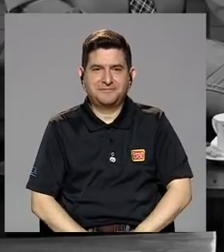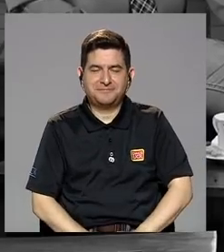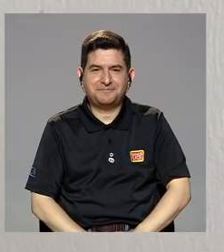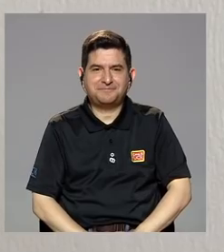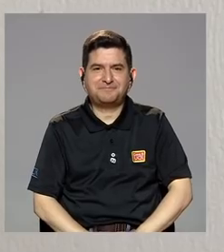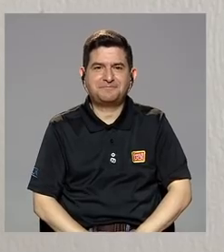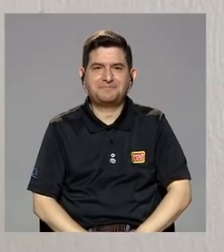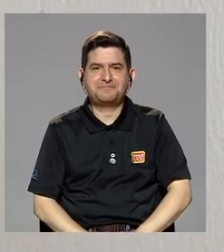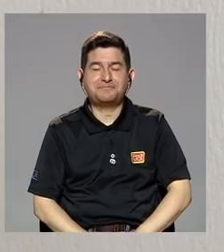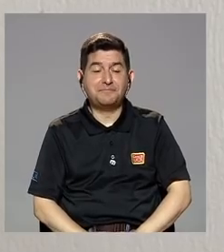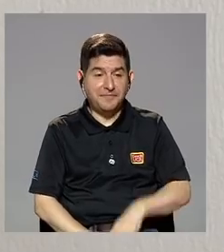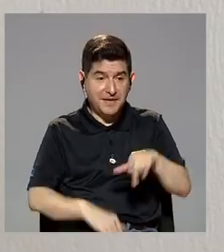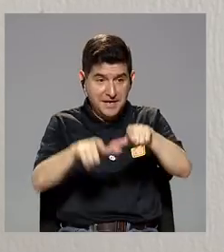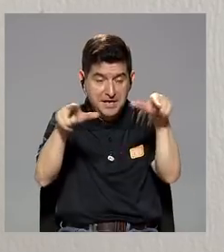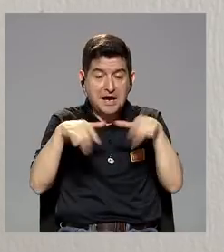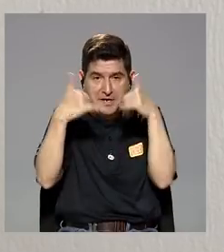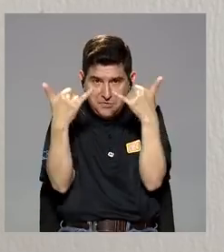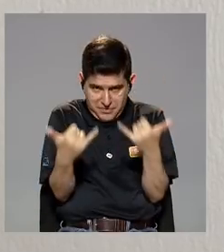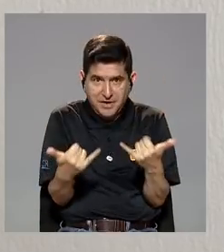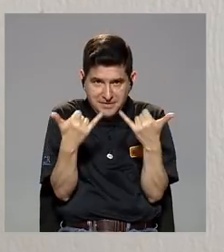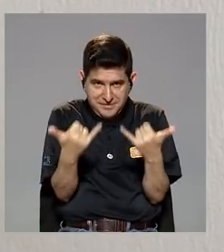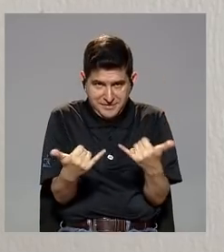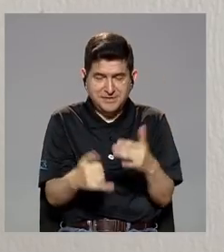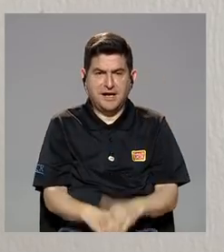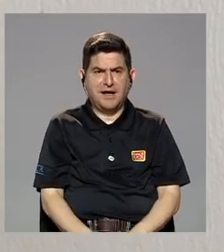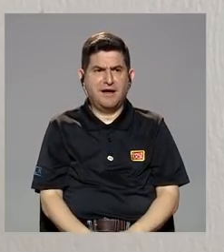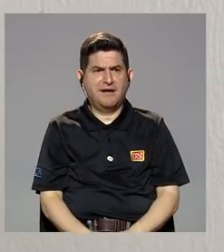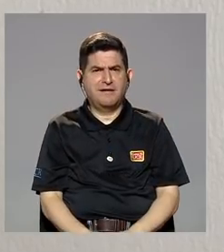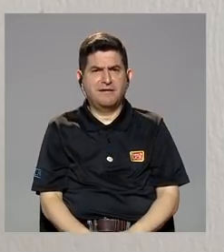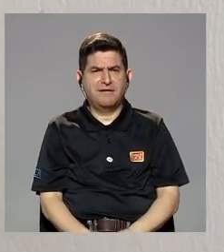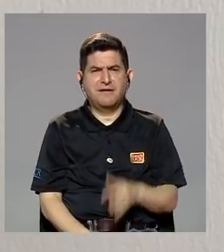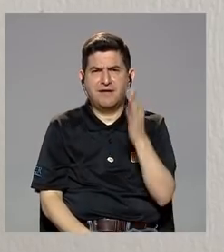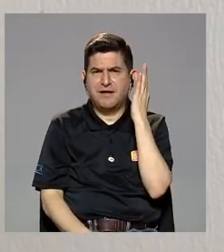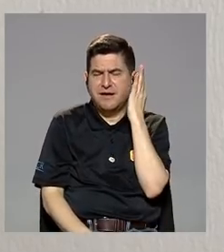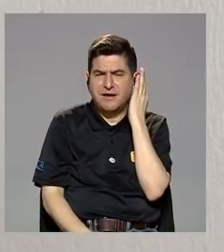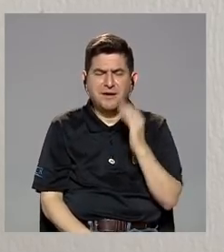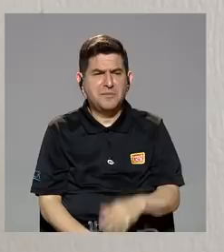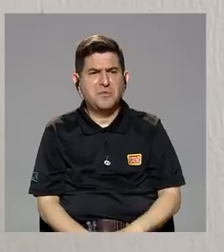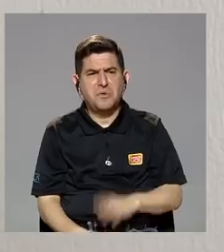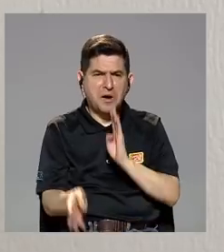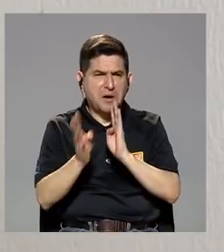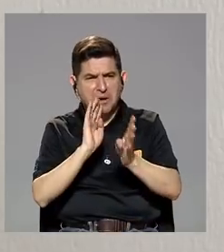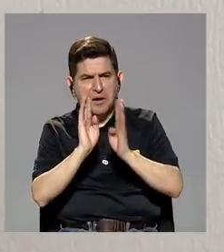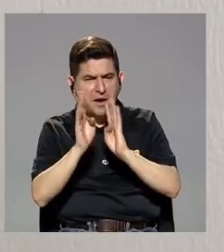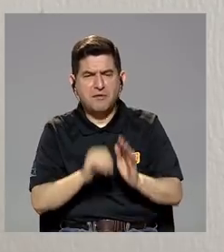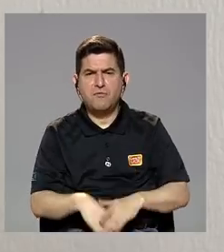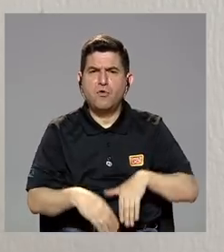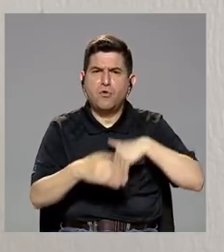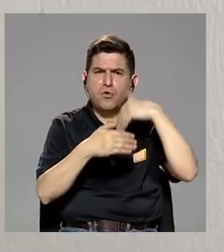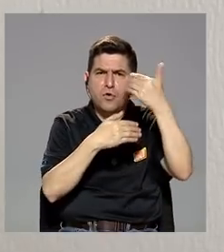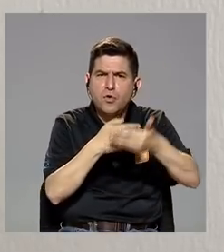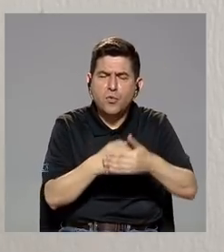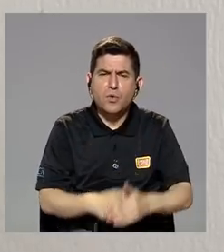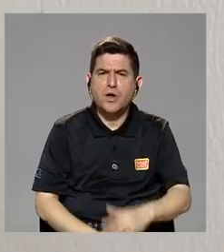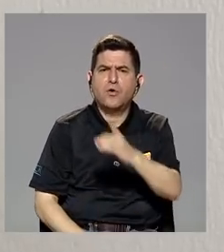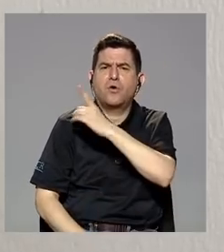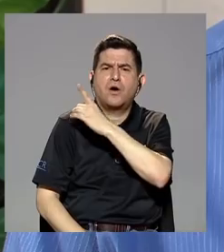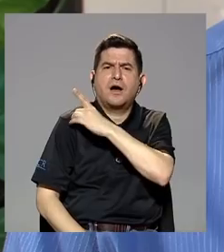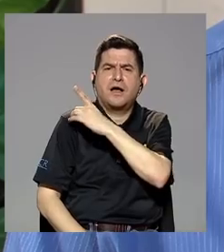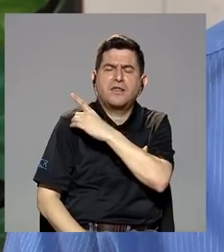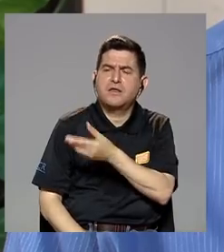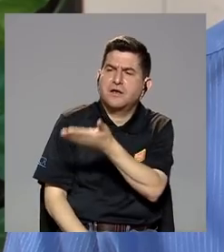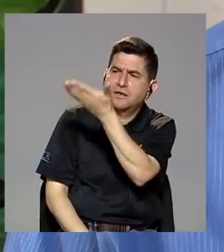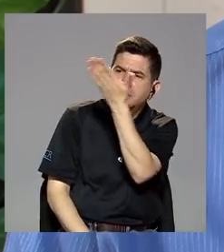y llegué ahí y de repente ella luego de conversar un ratito llamó a un director